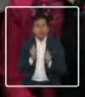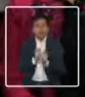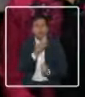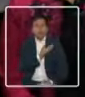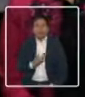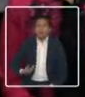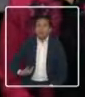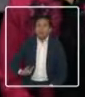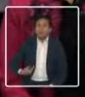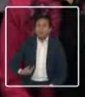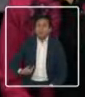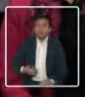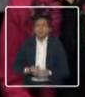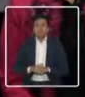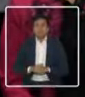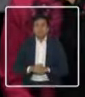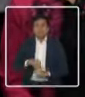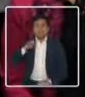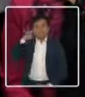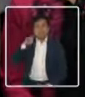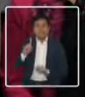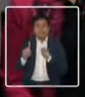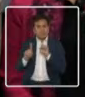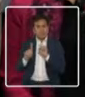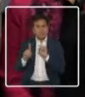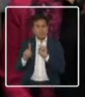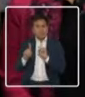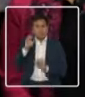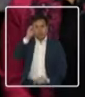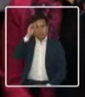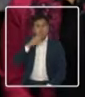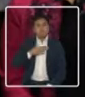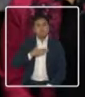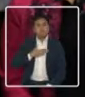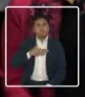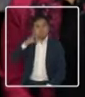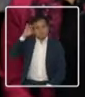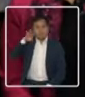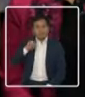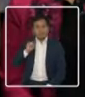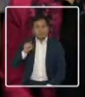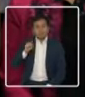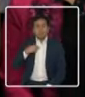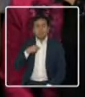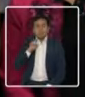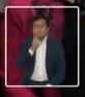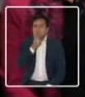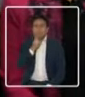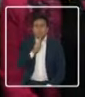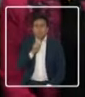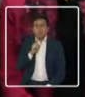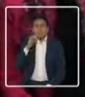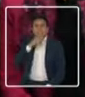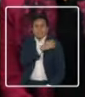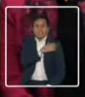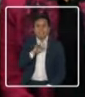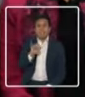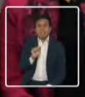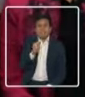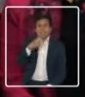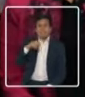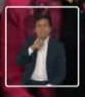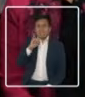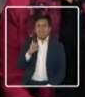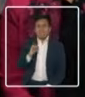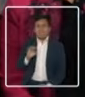gobierno. Él lo sabe, él sabe que esa es mi opinión, y no me cabe ninguna duda de que el general Yáñez,